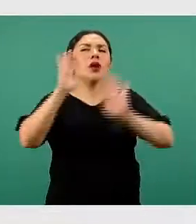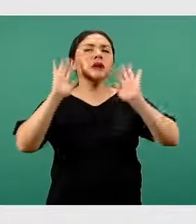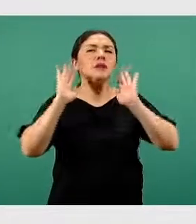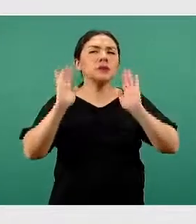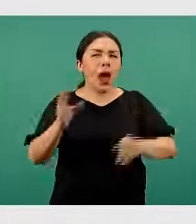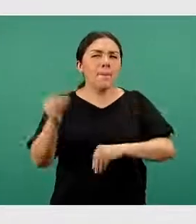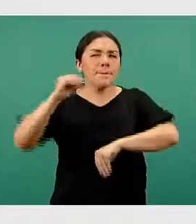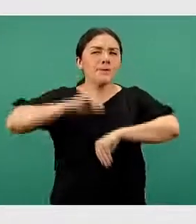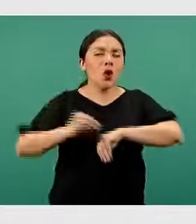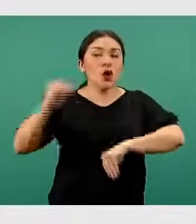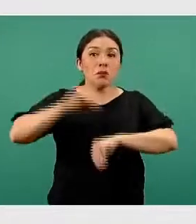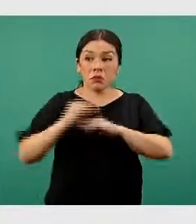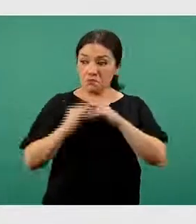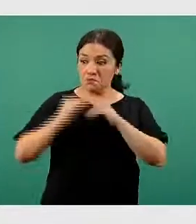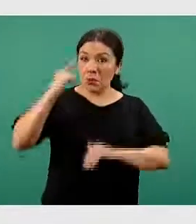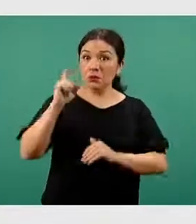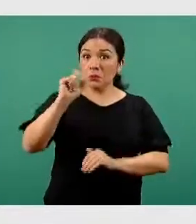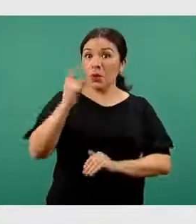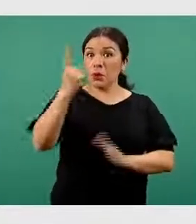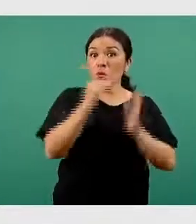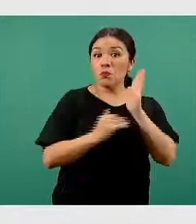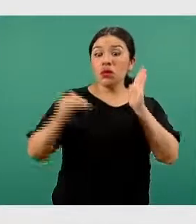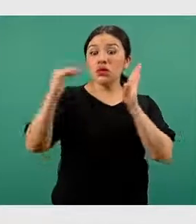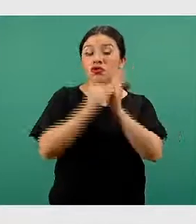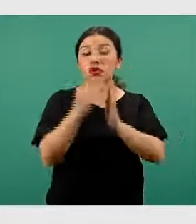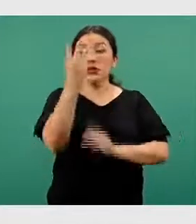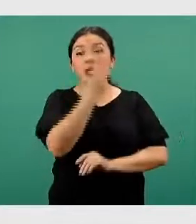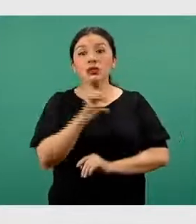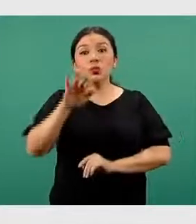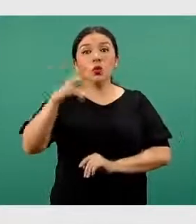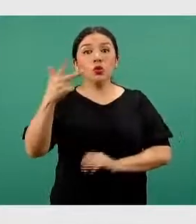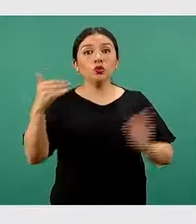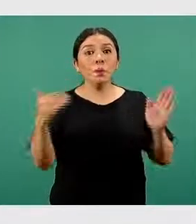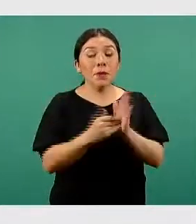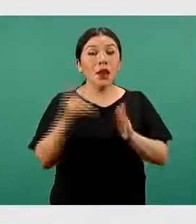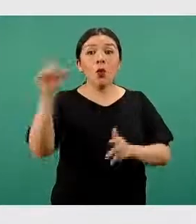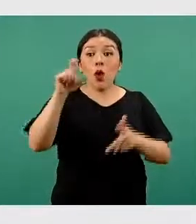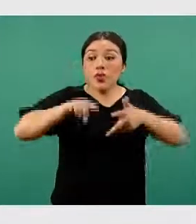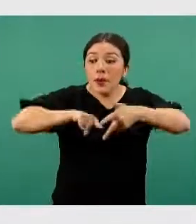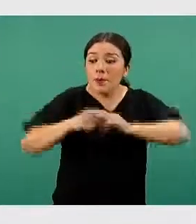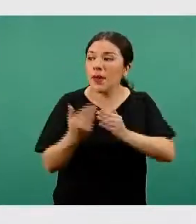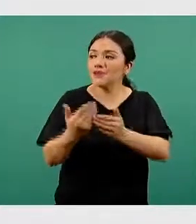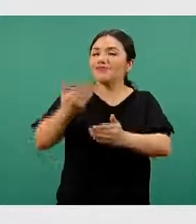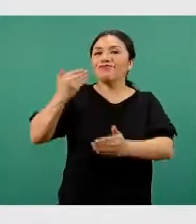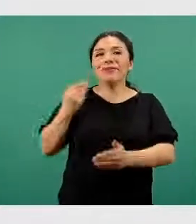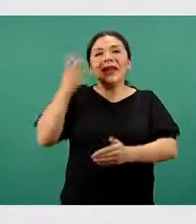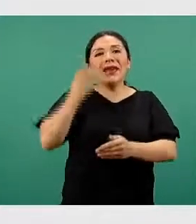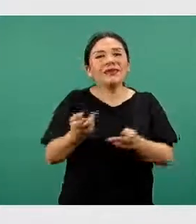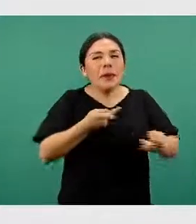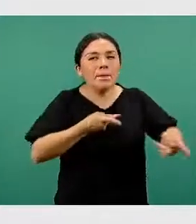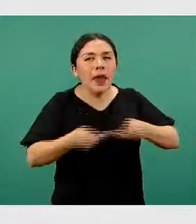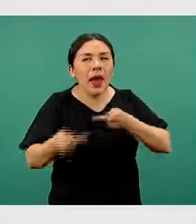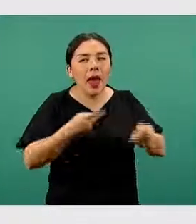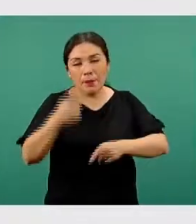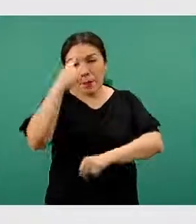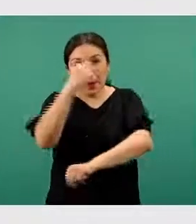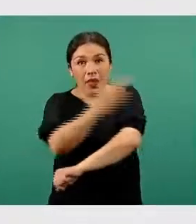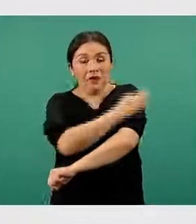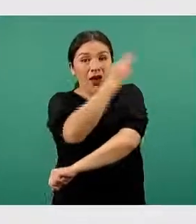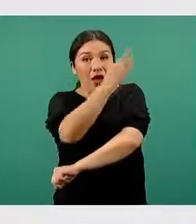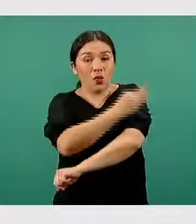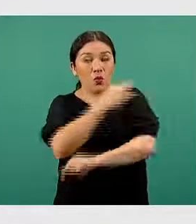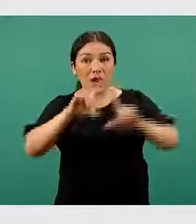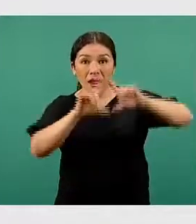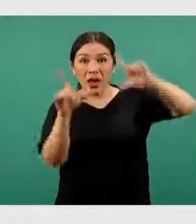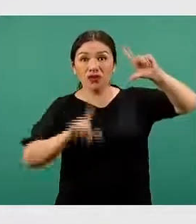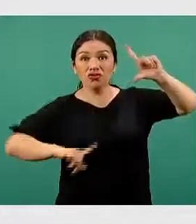superan ya los 21 millones desde que se inició justamente toda esta parte de la Estrategia Nacional